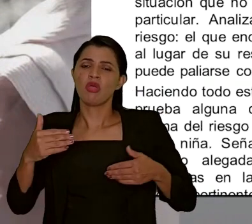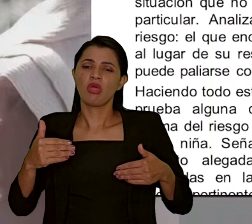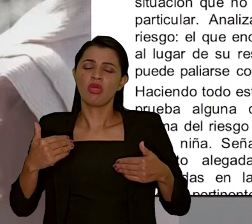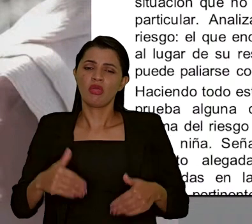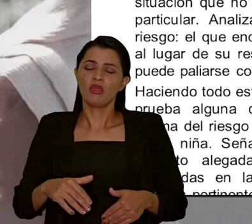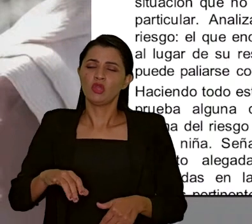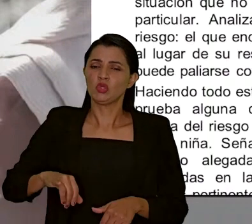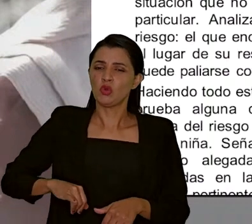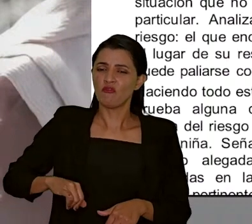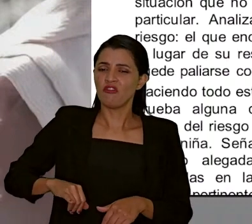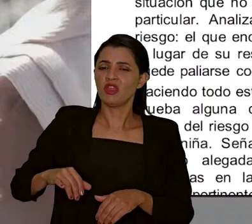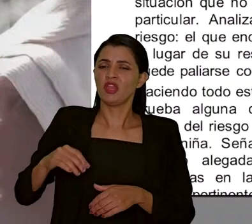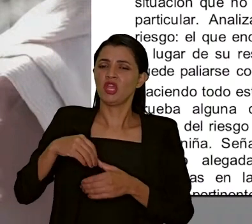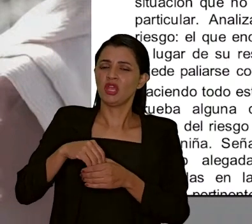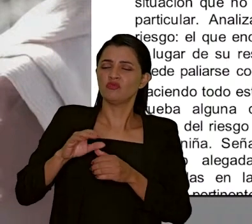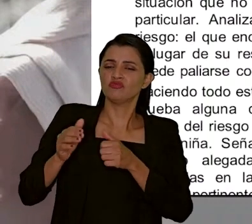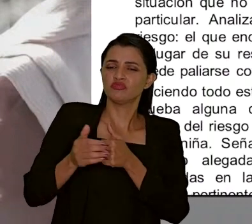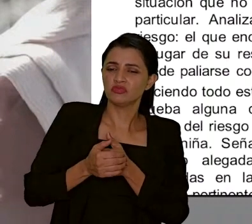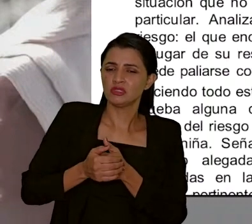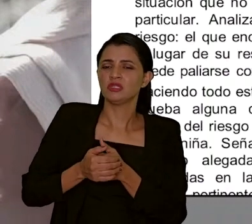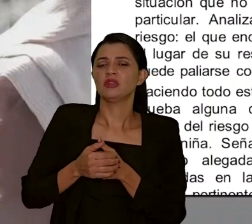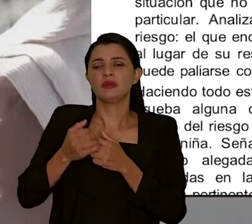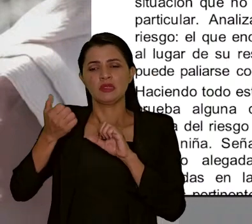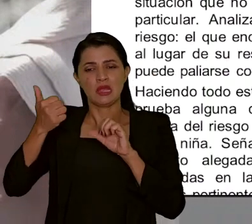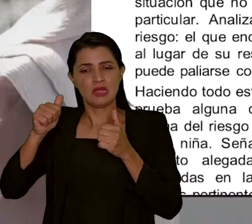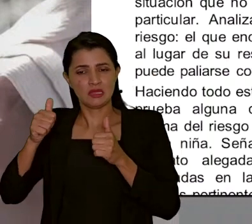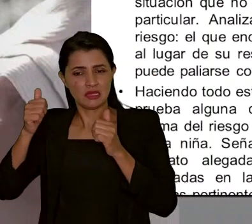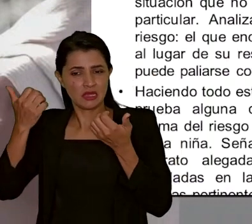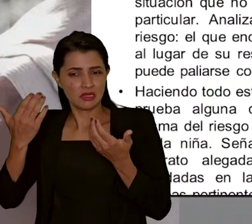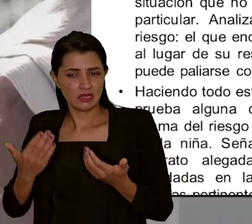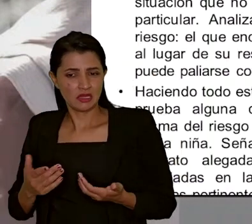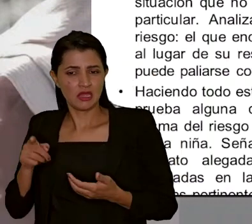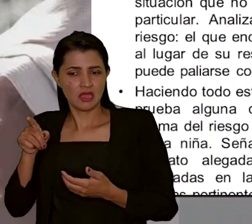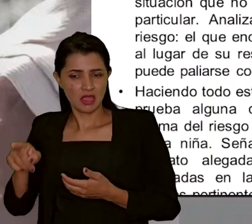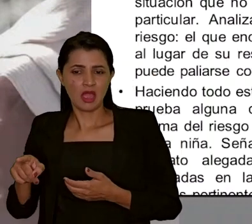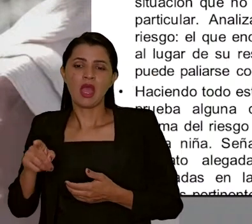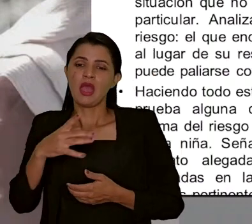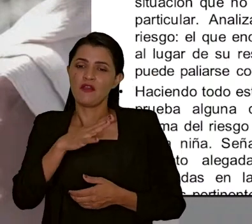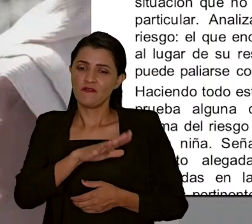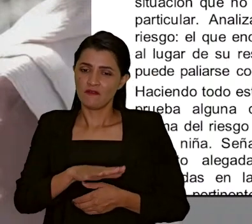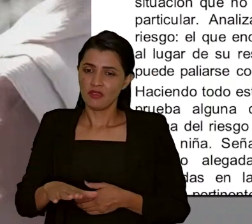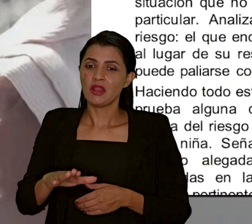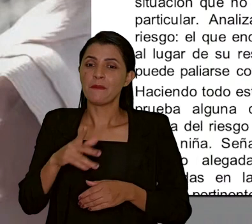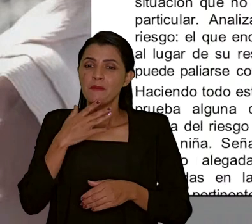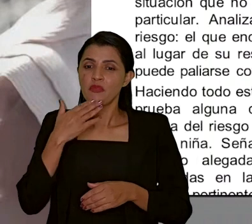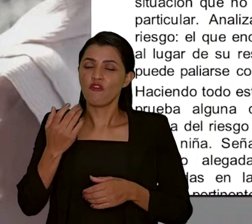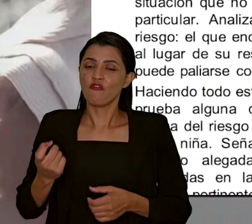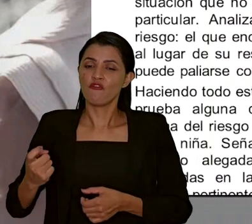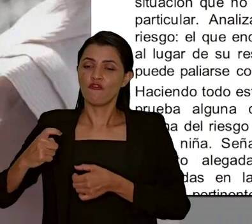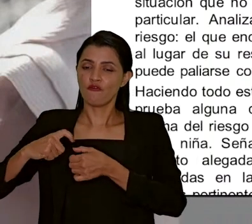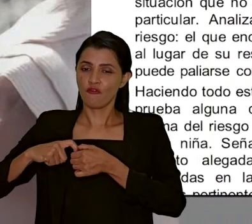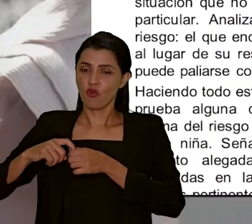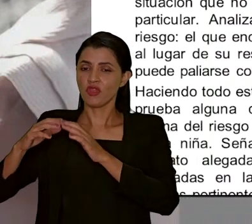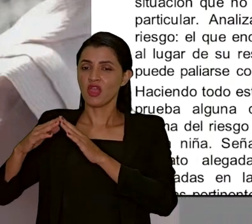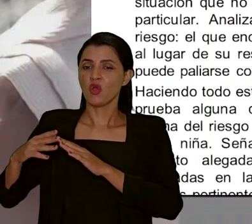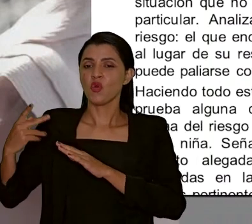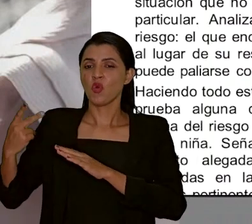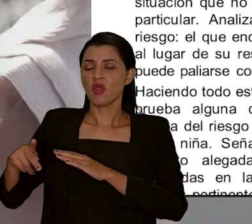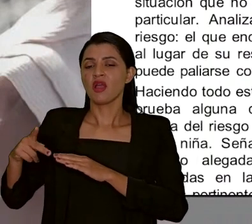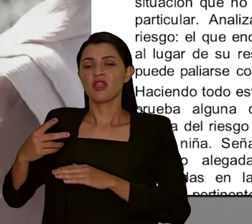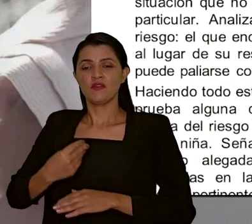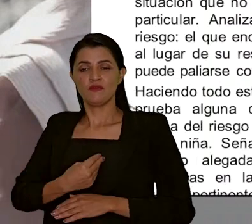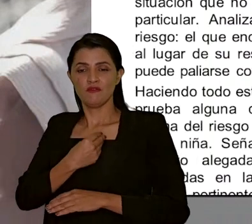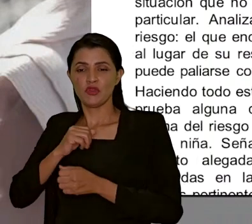carácter prospectivo del riesgo, el que encontrará la niña al momento de retornar al lugar de su residencia habitual. Y analiza si el mismo